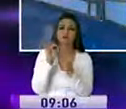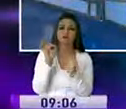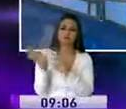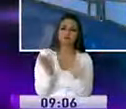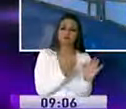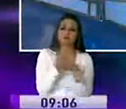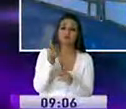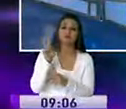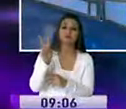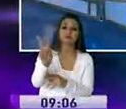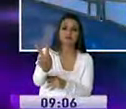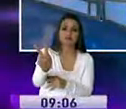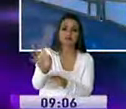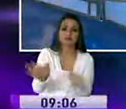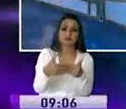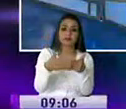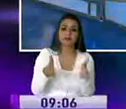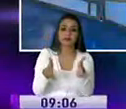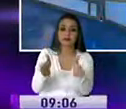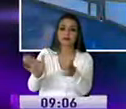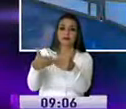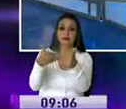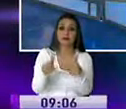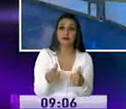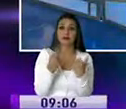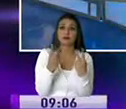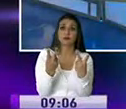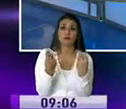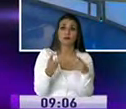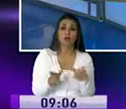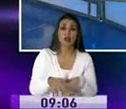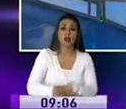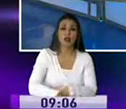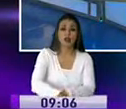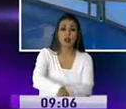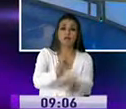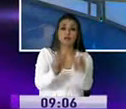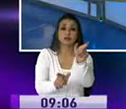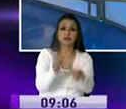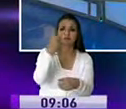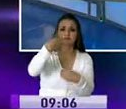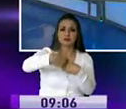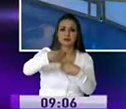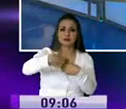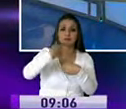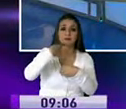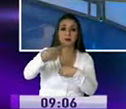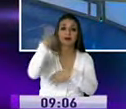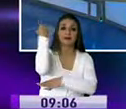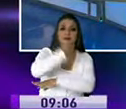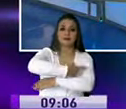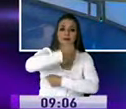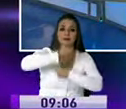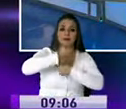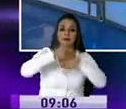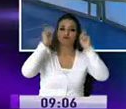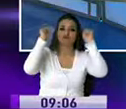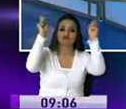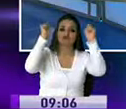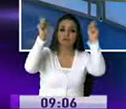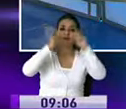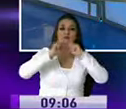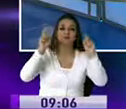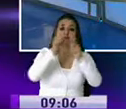estas vías ya estarán cerradas. A esta hora ya vemos una gran cantidad de participantes para esta manifestación con carteles, consignas, como